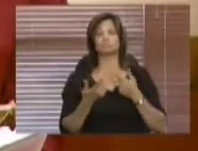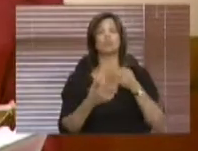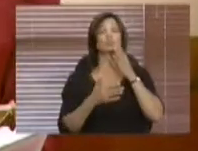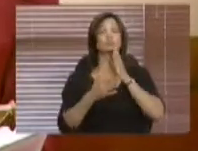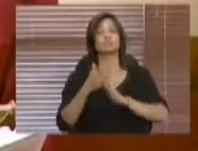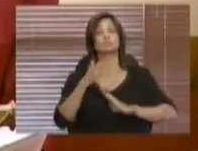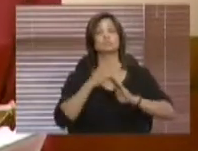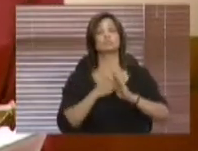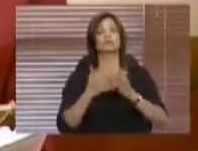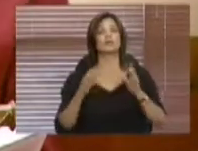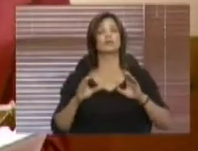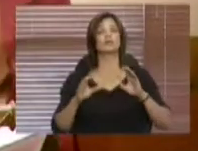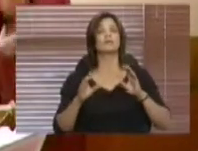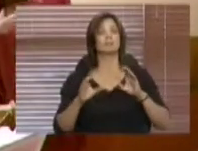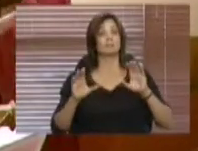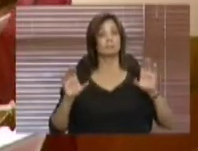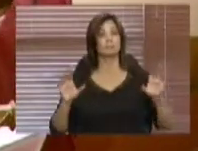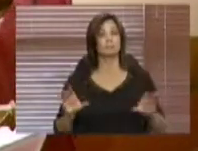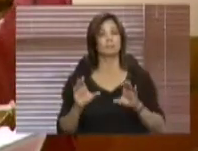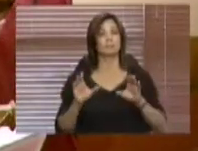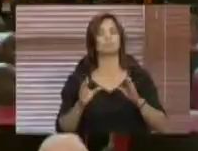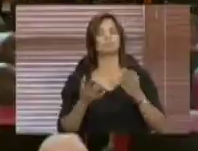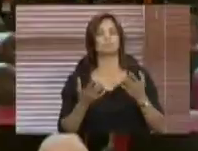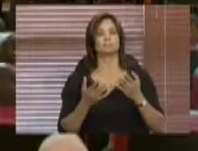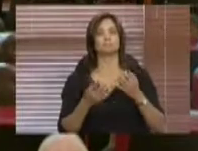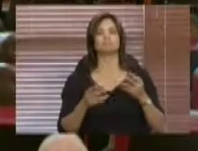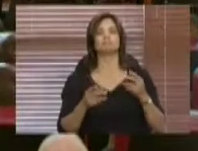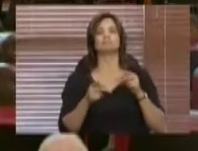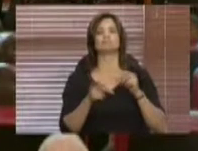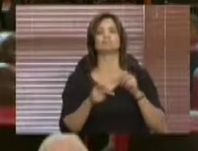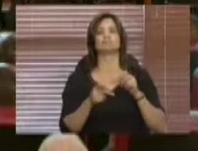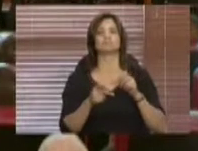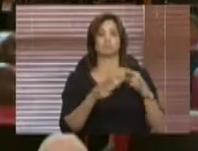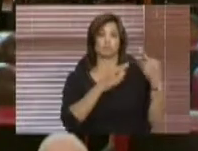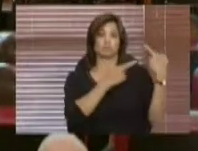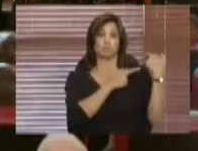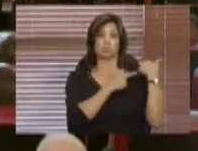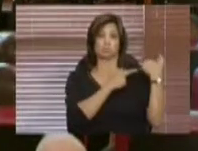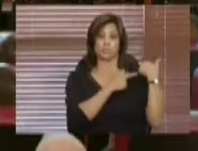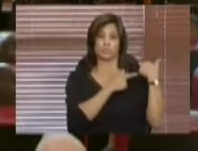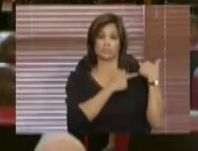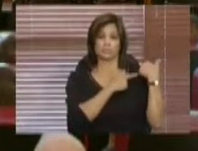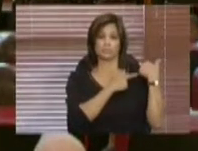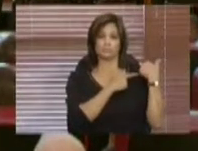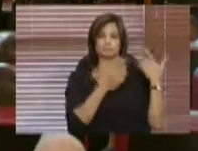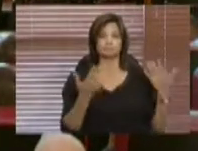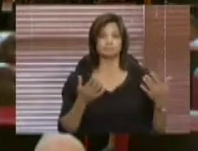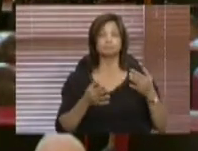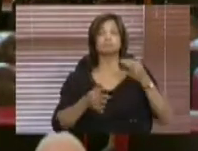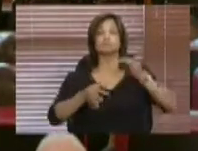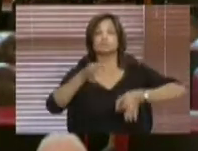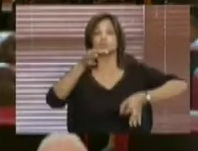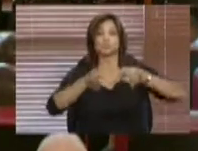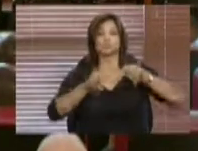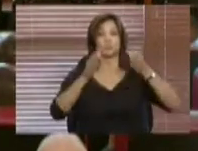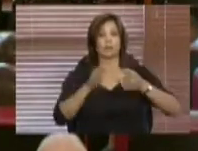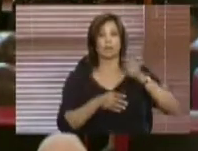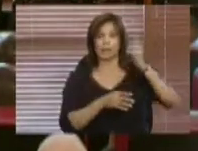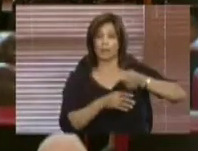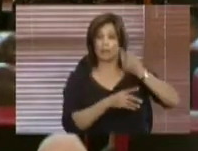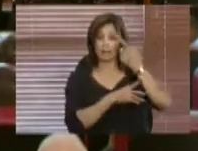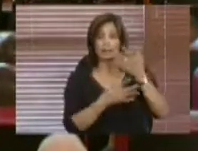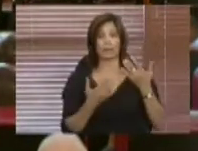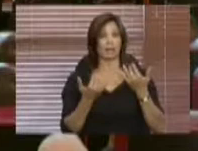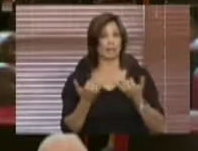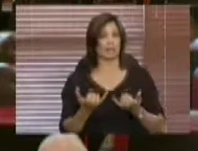humildad ejercemos nuestras graves responsabilidades. Los jueces de las altas cortes